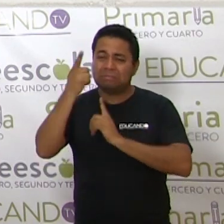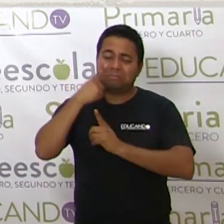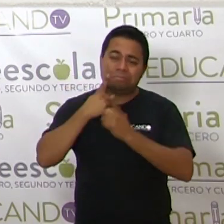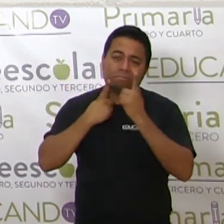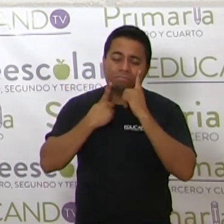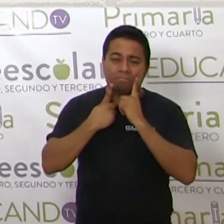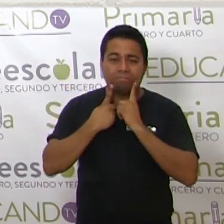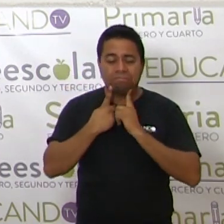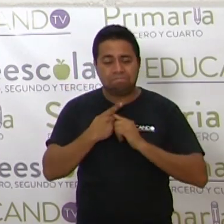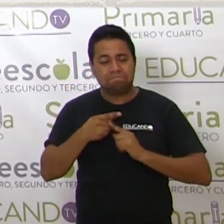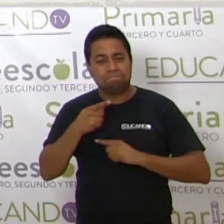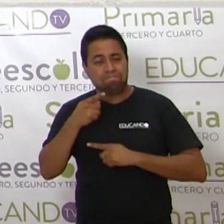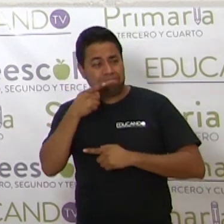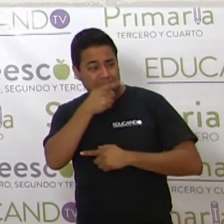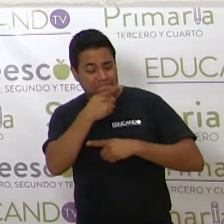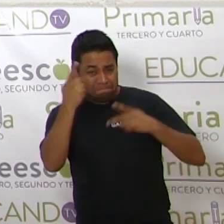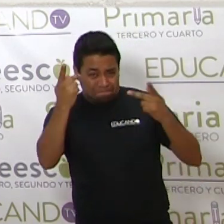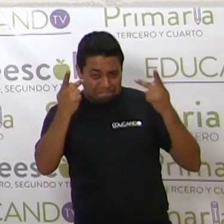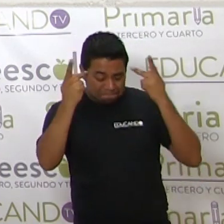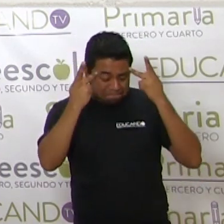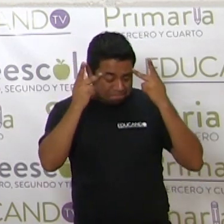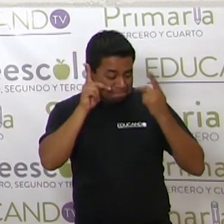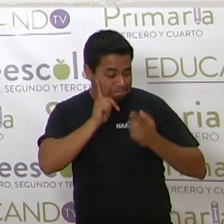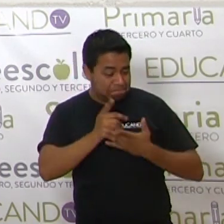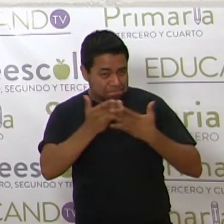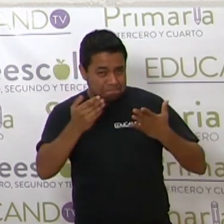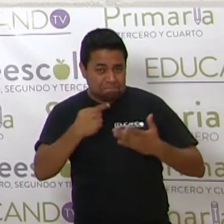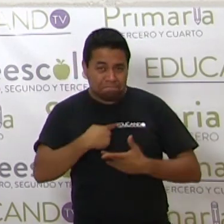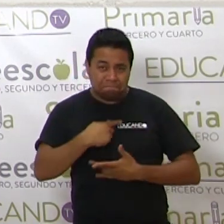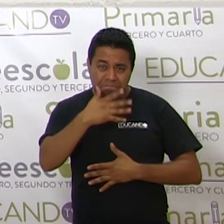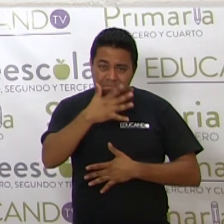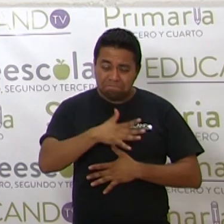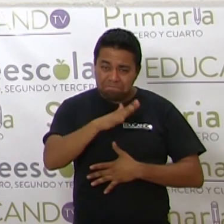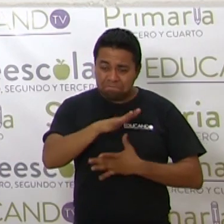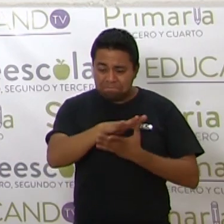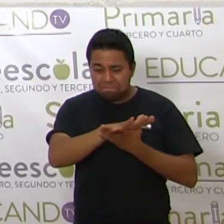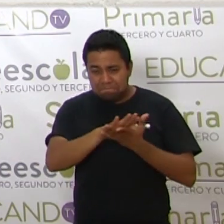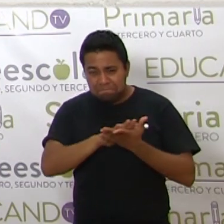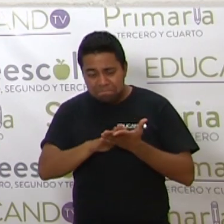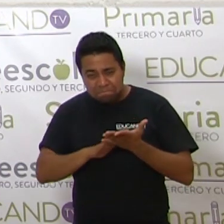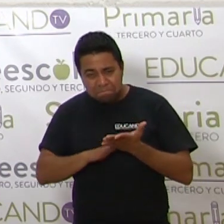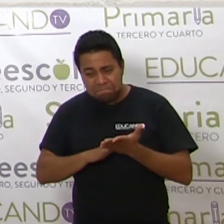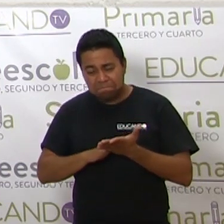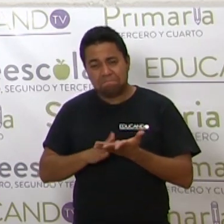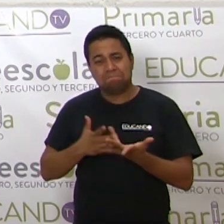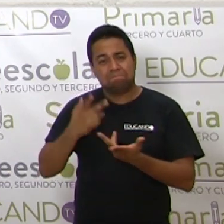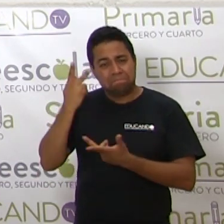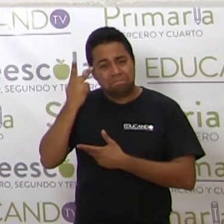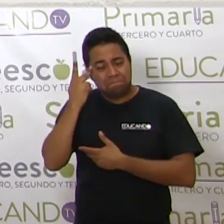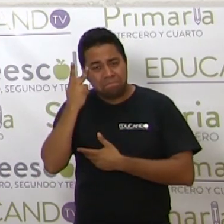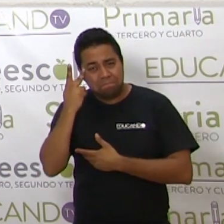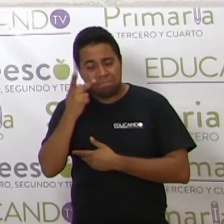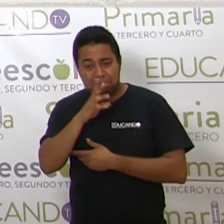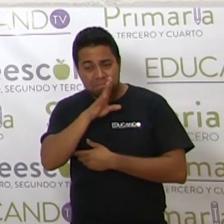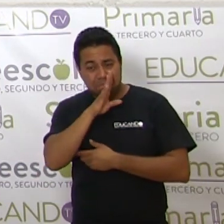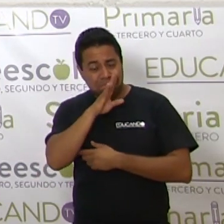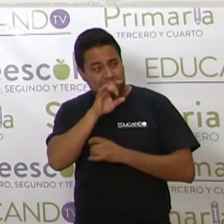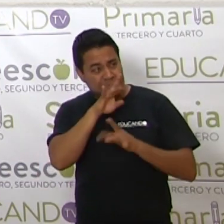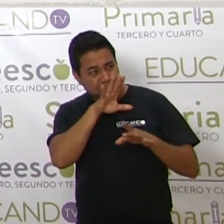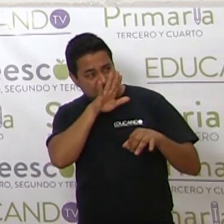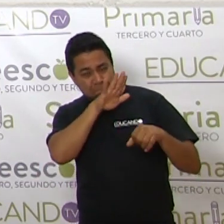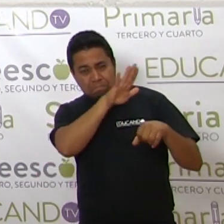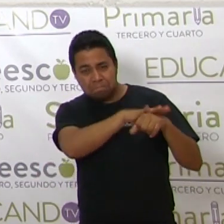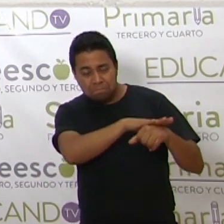y mientras ella es la princesa yo soy yo solo una mísera pastora y mi madre lo supiera